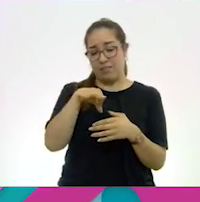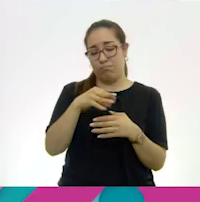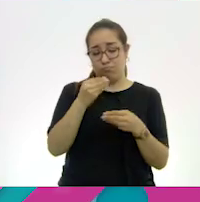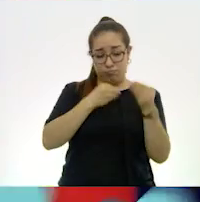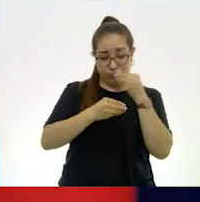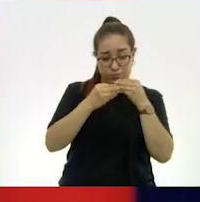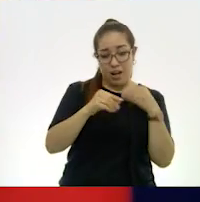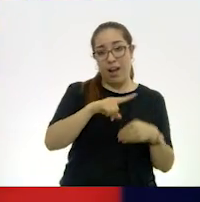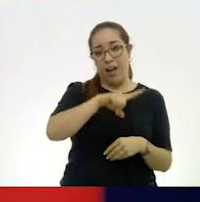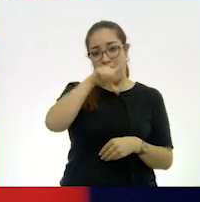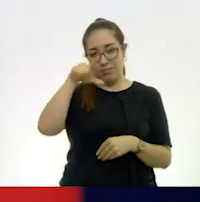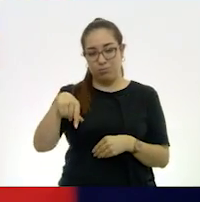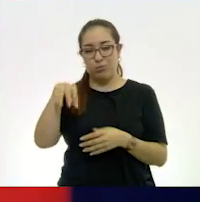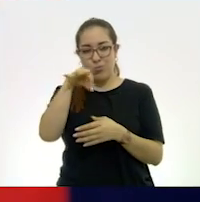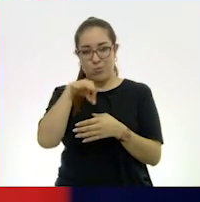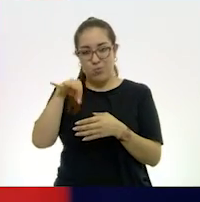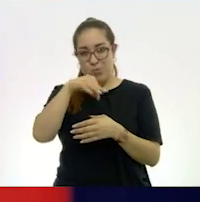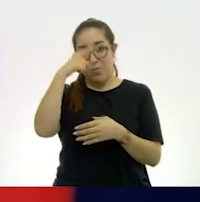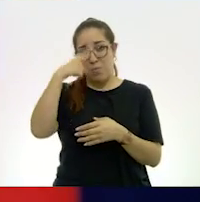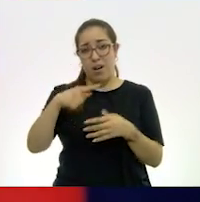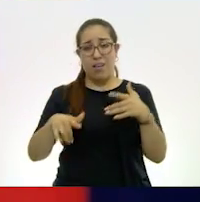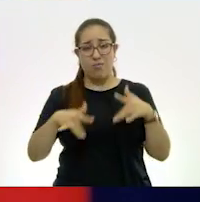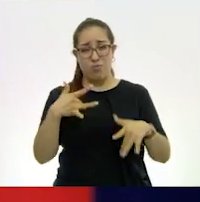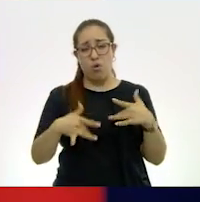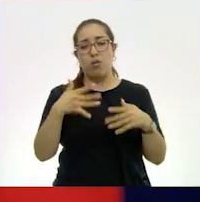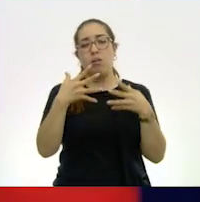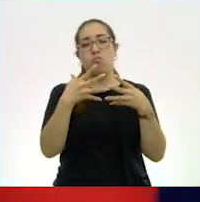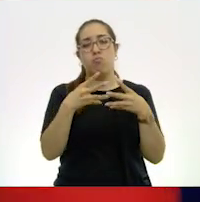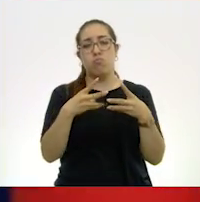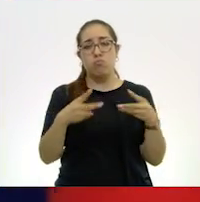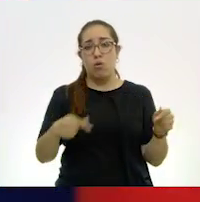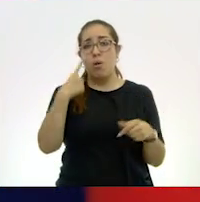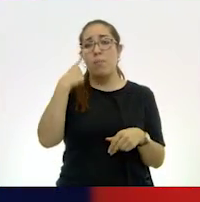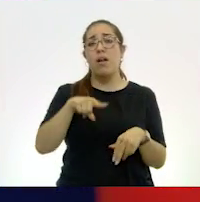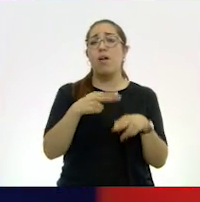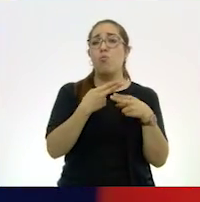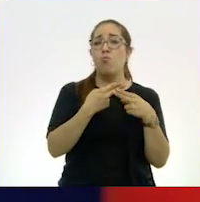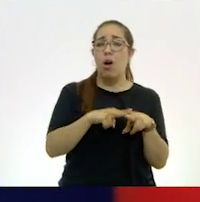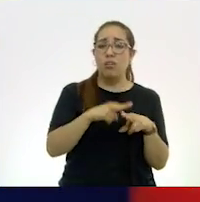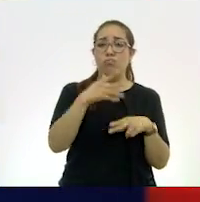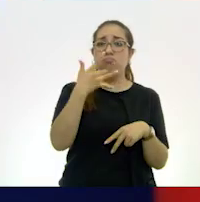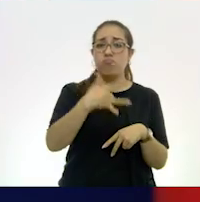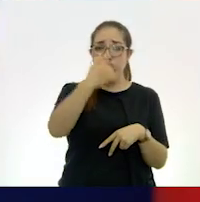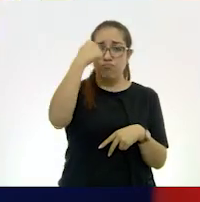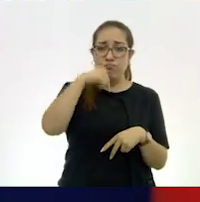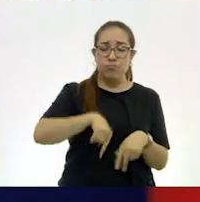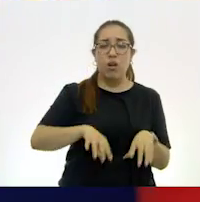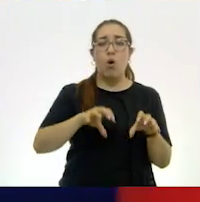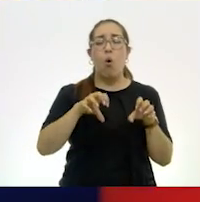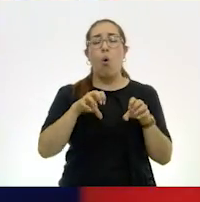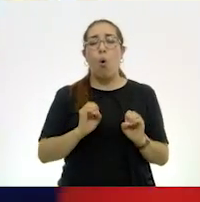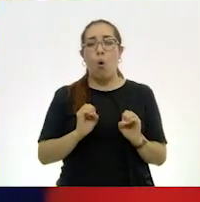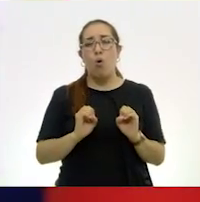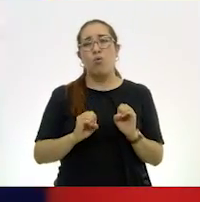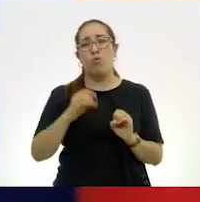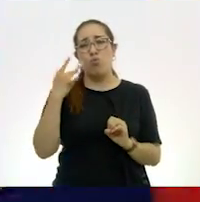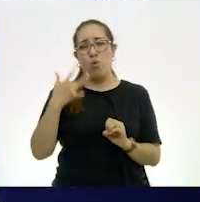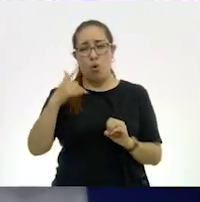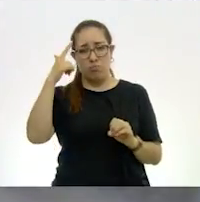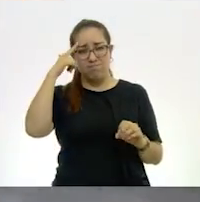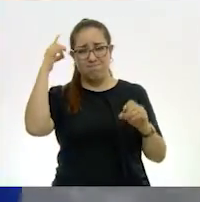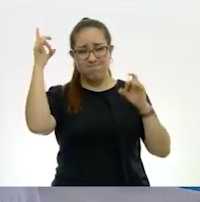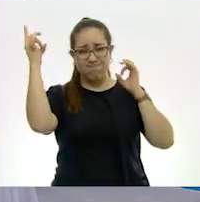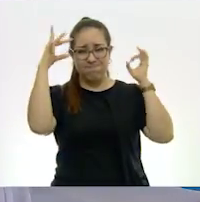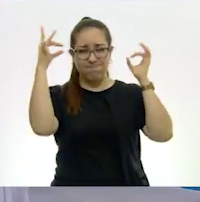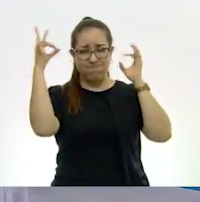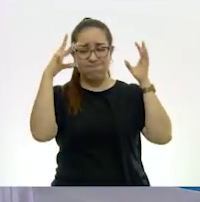comer para aliviar dolores. Sirve para dolor de huesos, y calma los dolores de cabeza. ¿Cómo